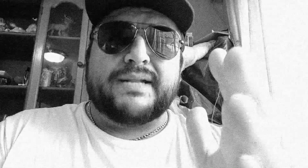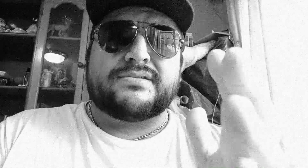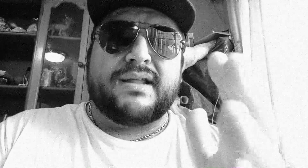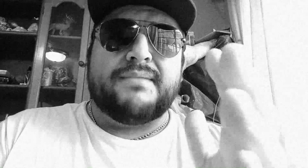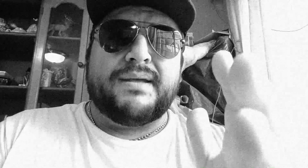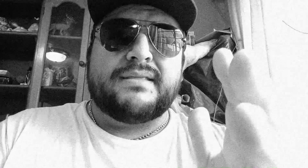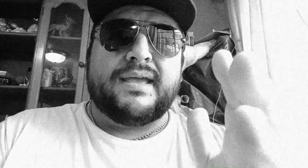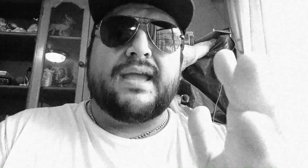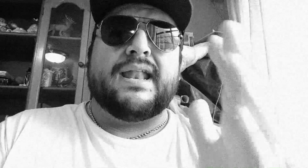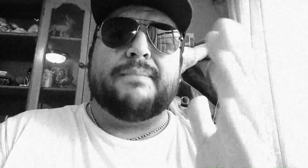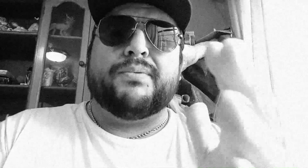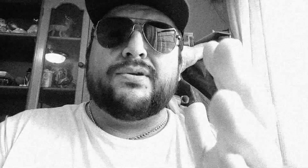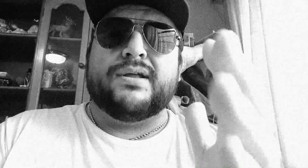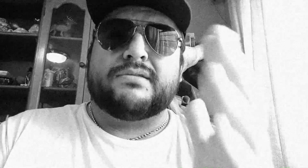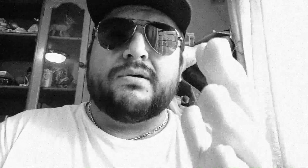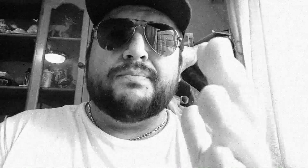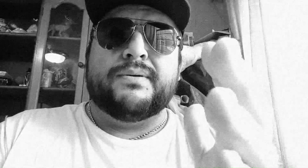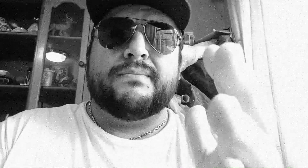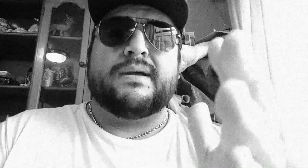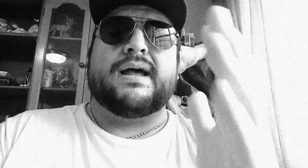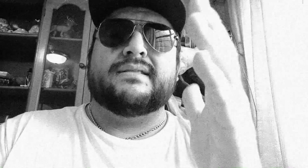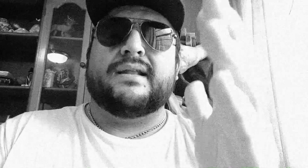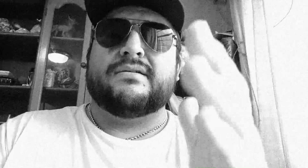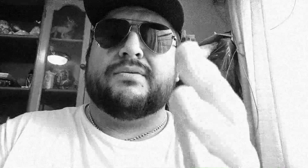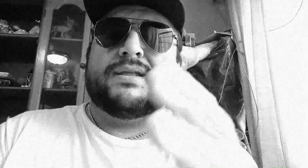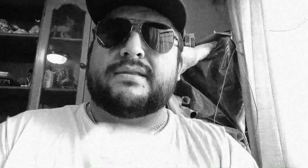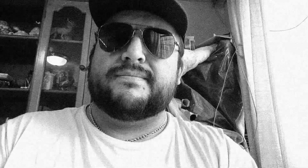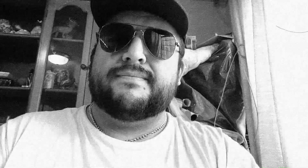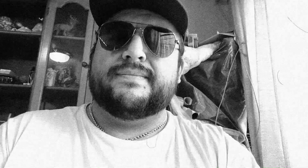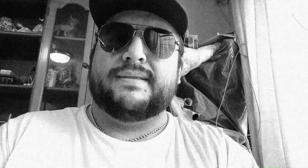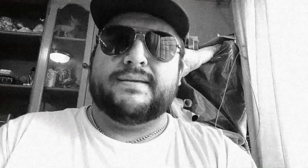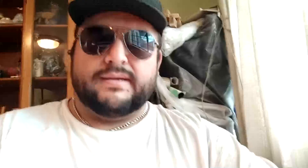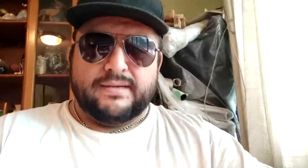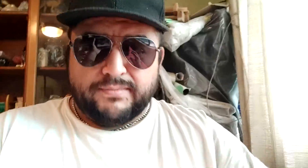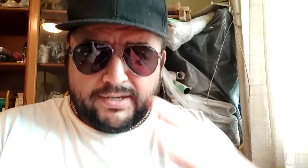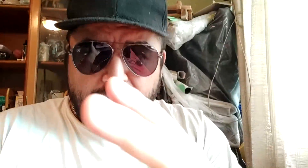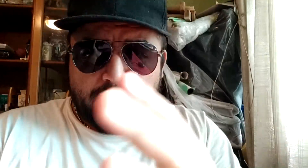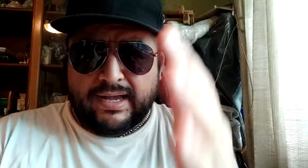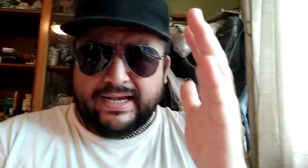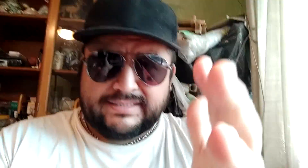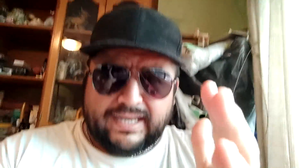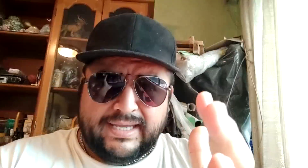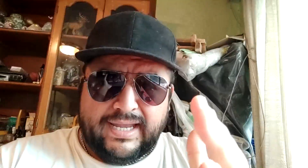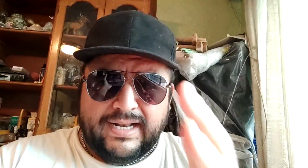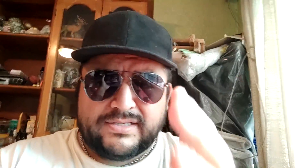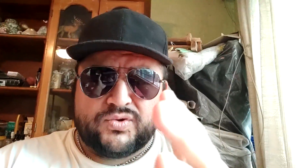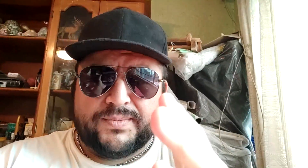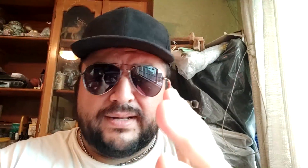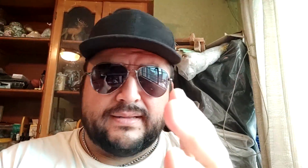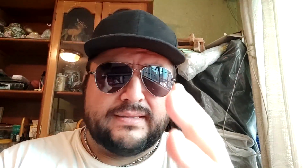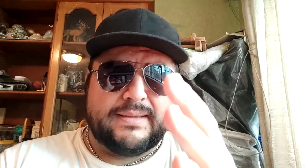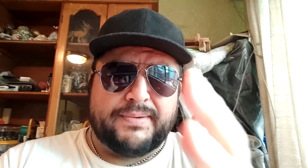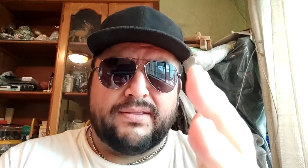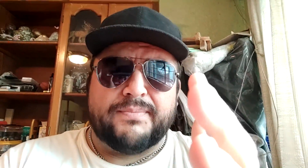agradecerle personalmente el apoyo a Trump ante el COVID. Bueno,